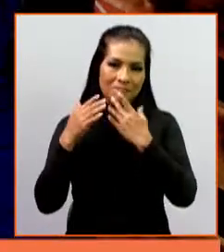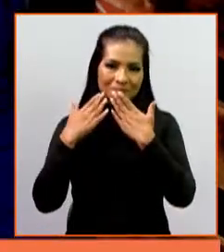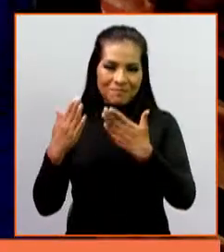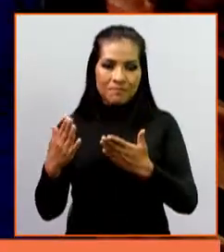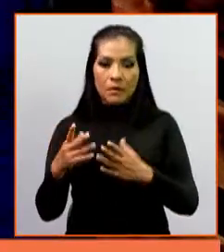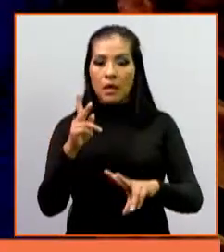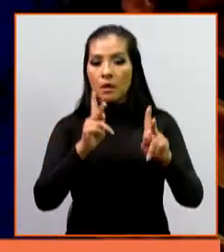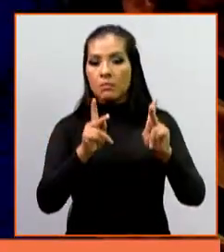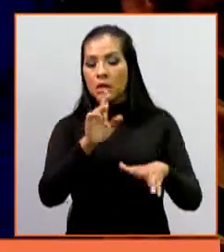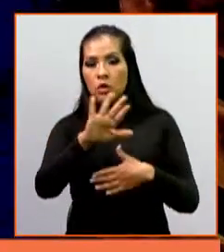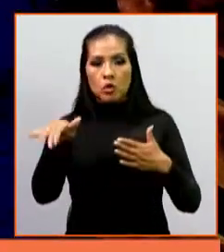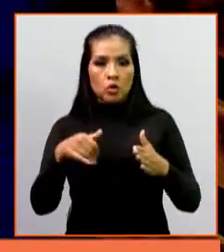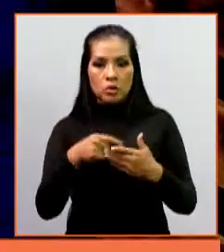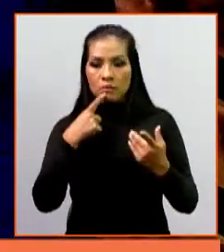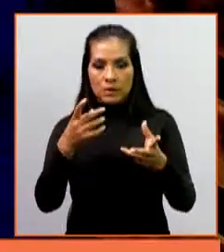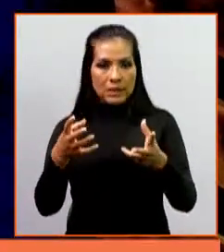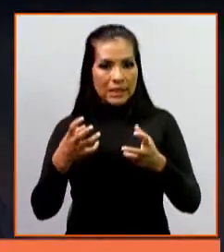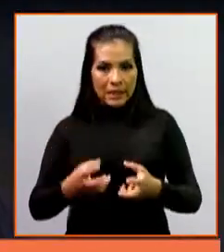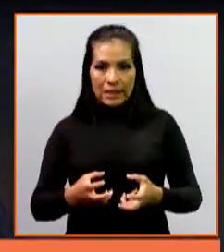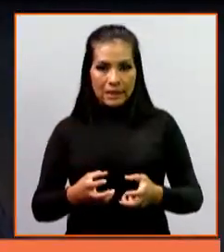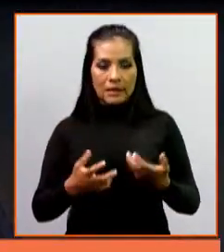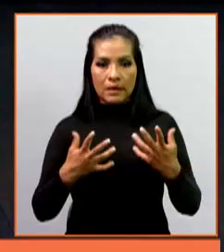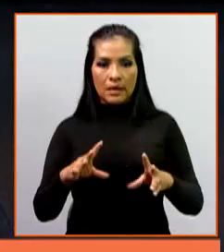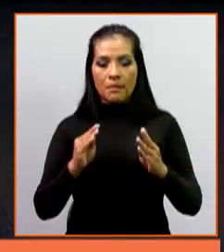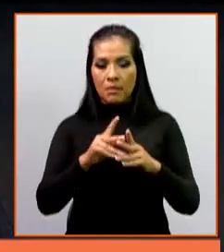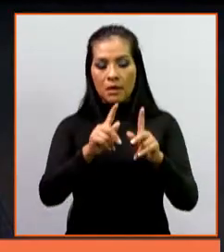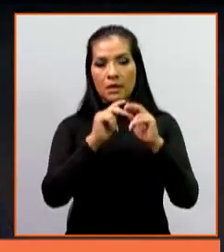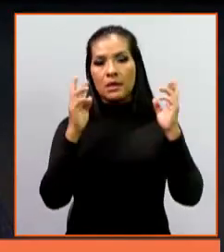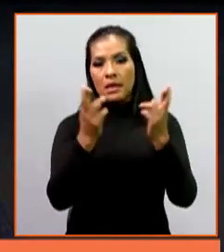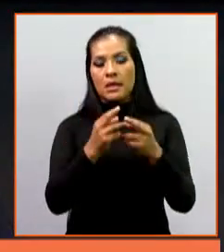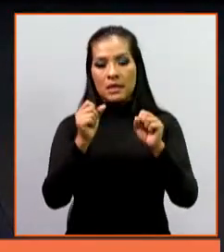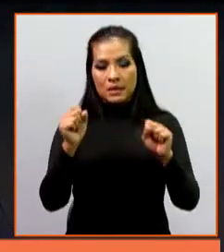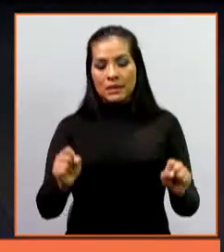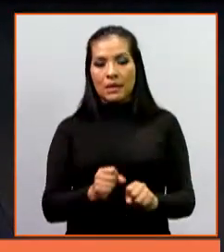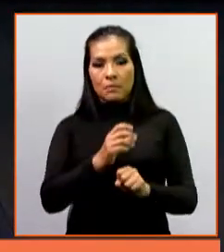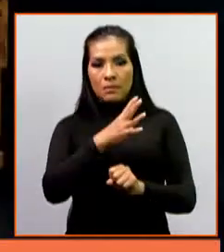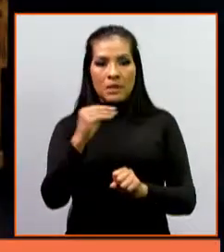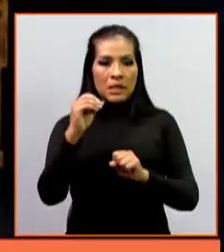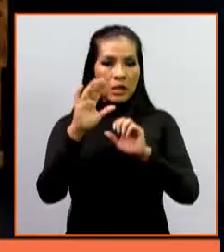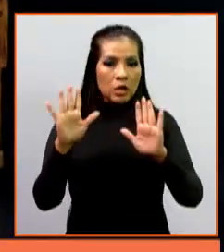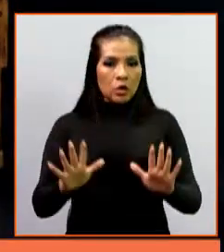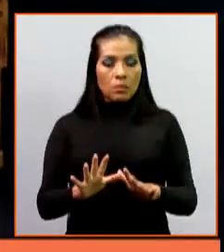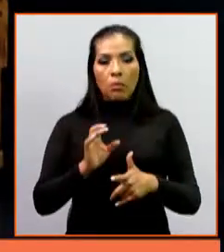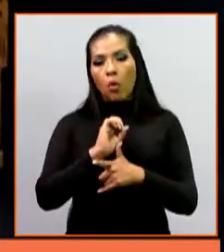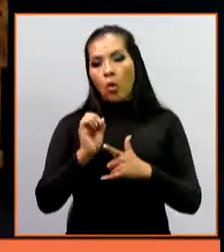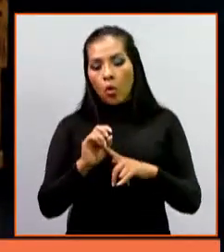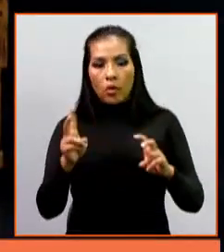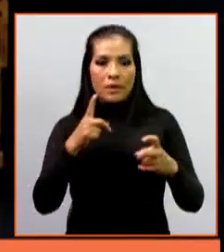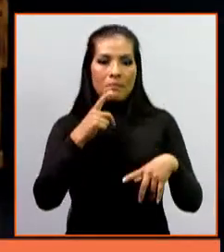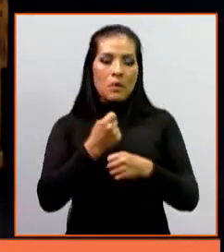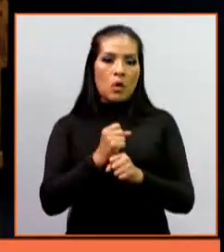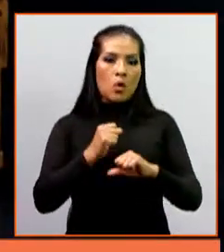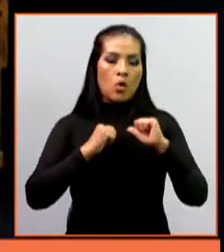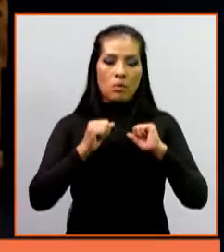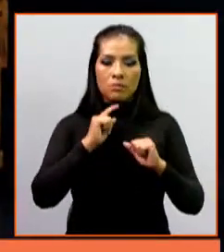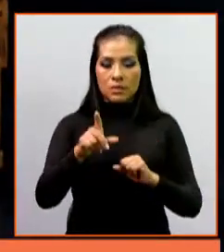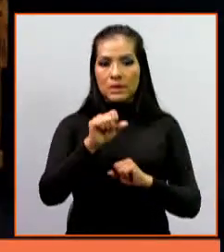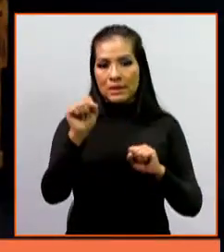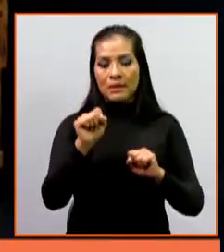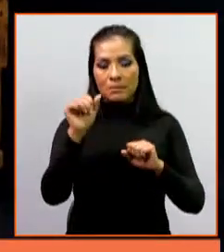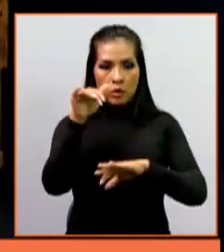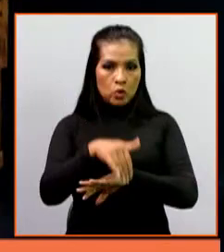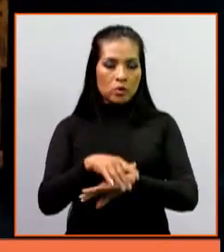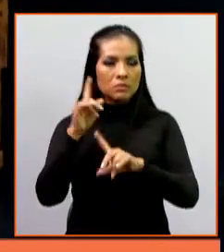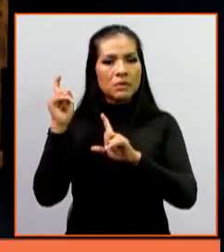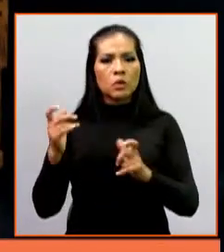que se quiera dar una vuelta, ya sea para el taller de sábado y domingo o para la obra que va a ser el sábado en la noche. La dirección, por favor,